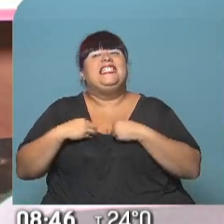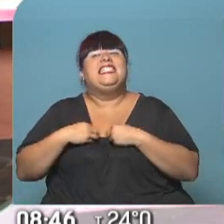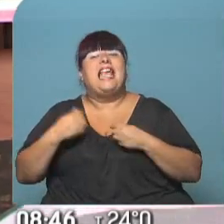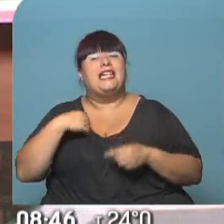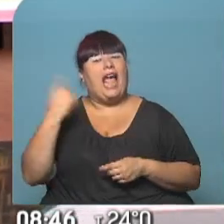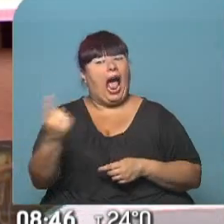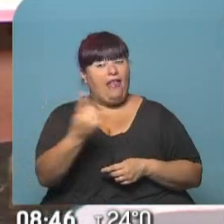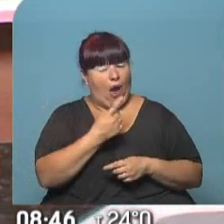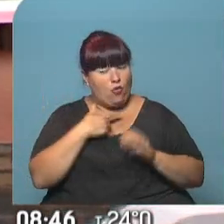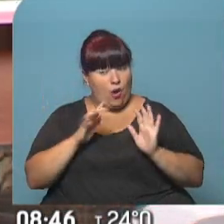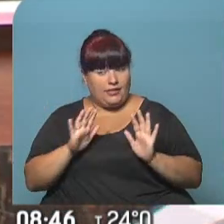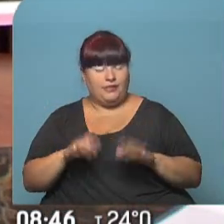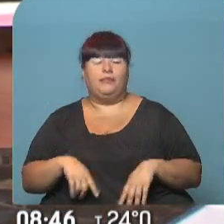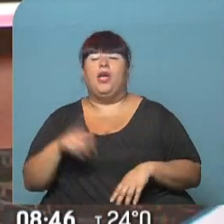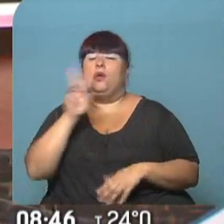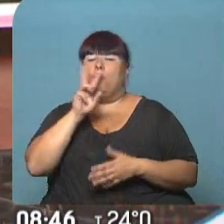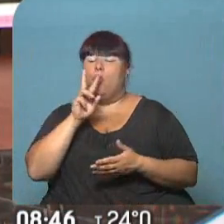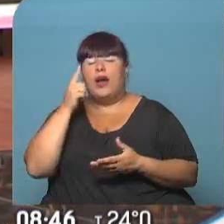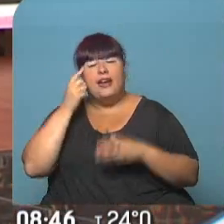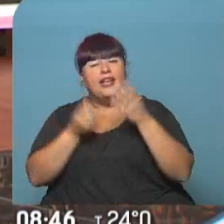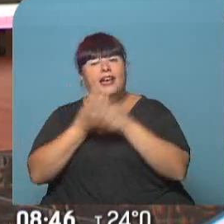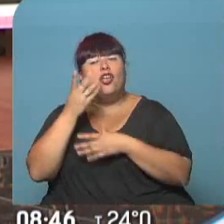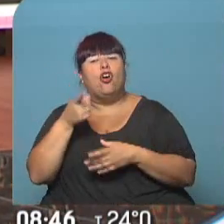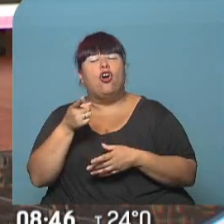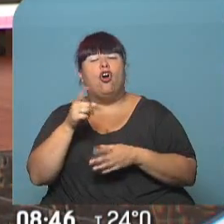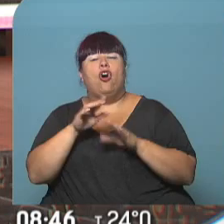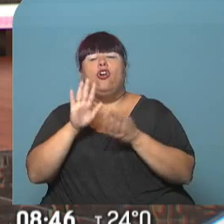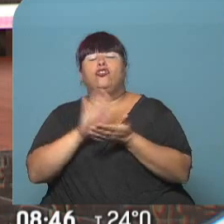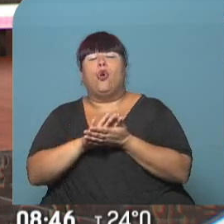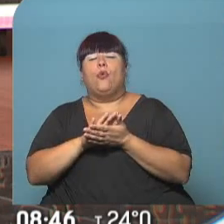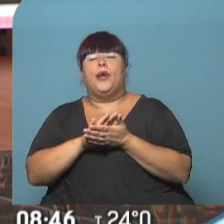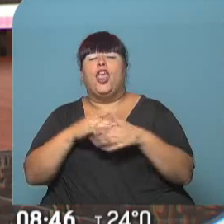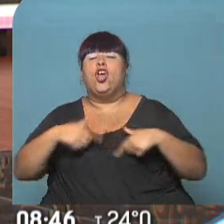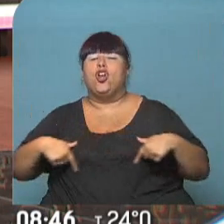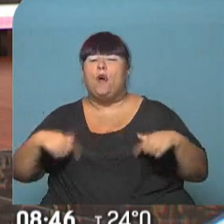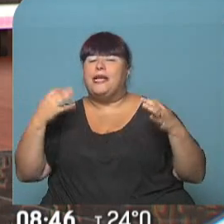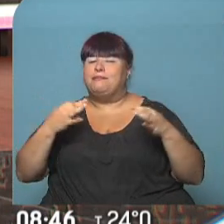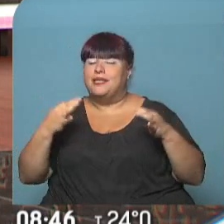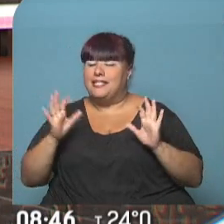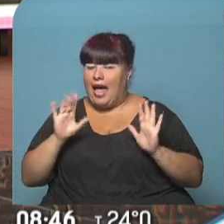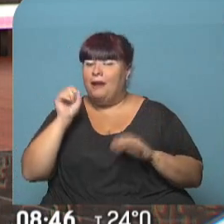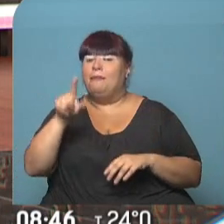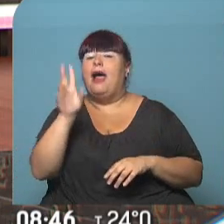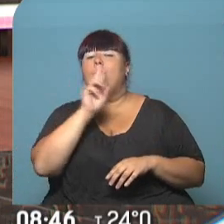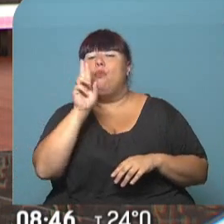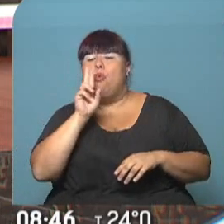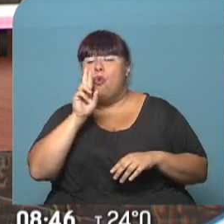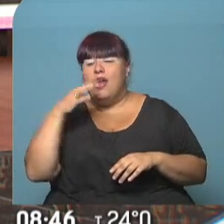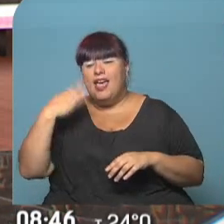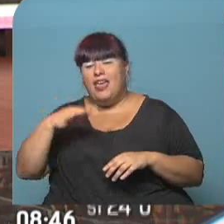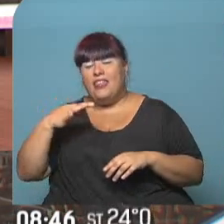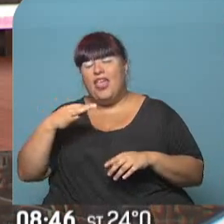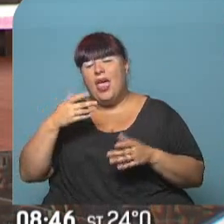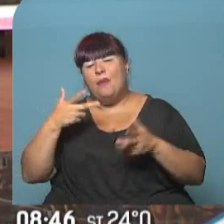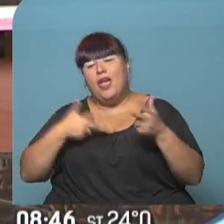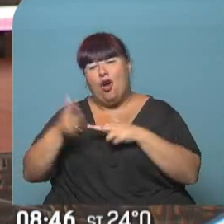sentirse así. Una diseñadora ha creado una línea de ropa particular justamente para aquellas mujeres que han tenido